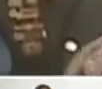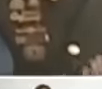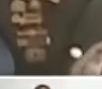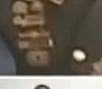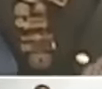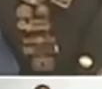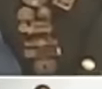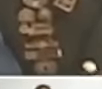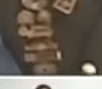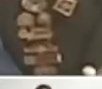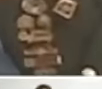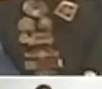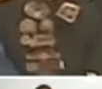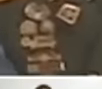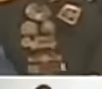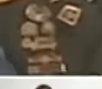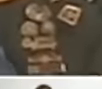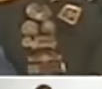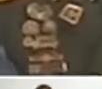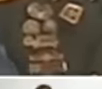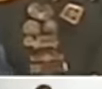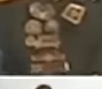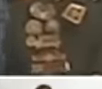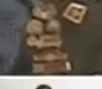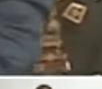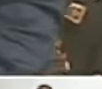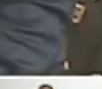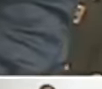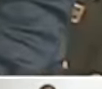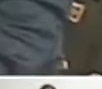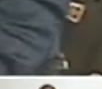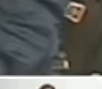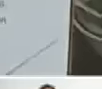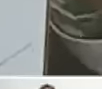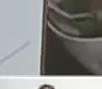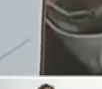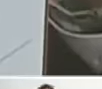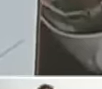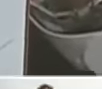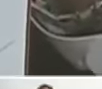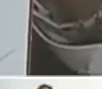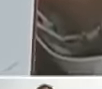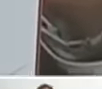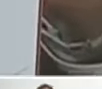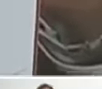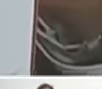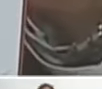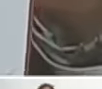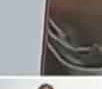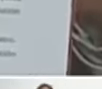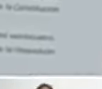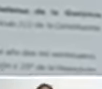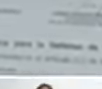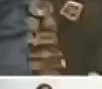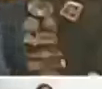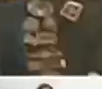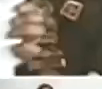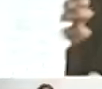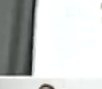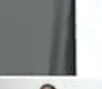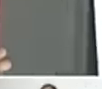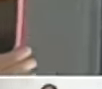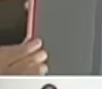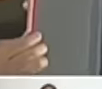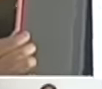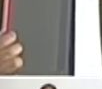histórica, emblemática. Más temprano que tarde, Venezuela recuperará sus derechos históricos sobre el Esequibo. Allí